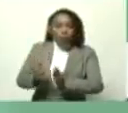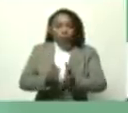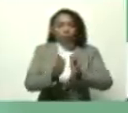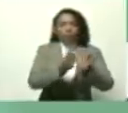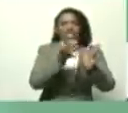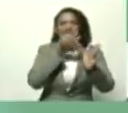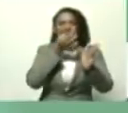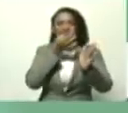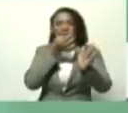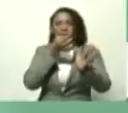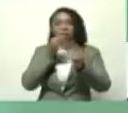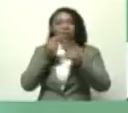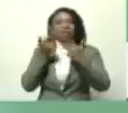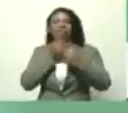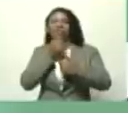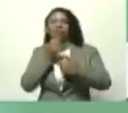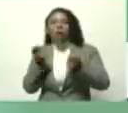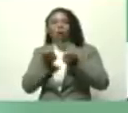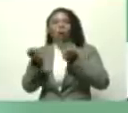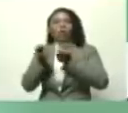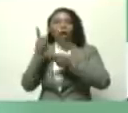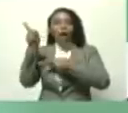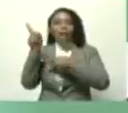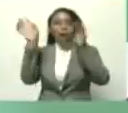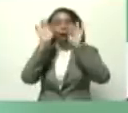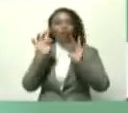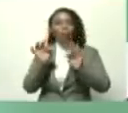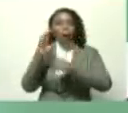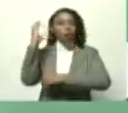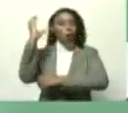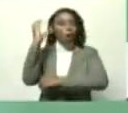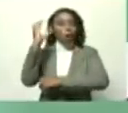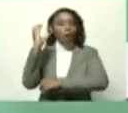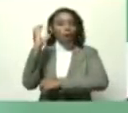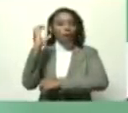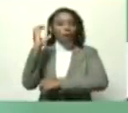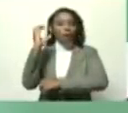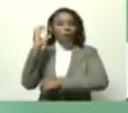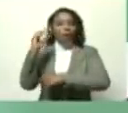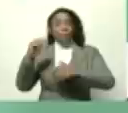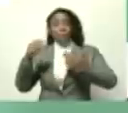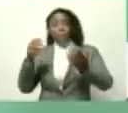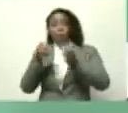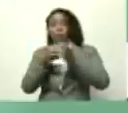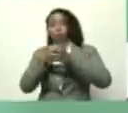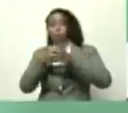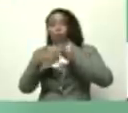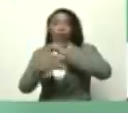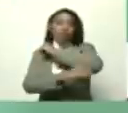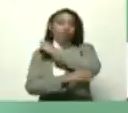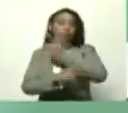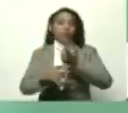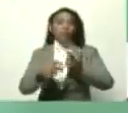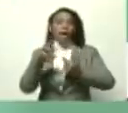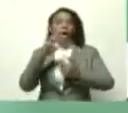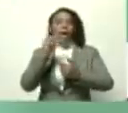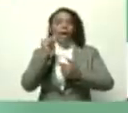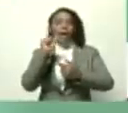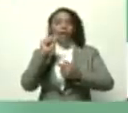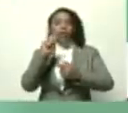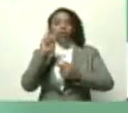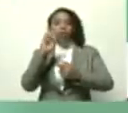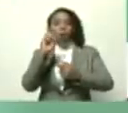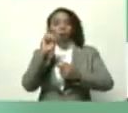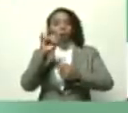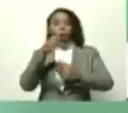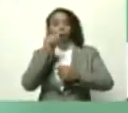quién controla parte de las trochas en el lado colombiano? El narcotráfico, los rastrojos, los grupos